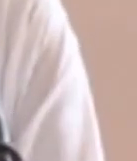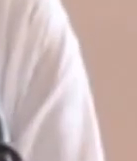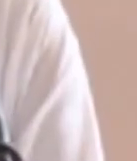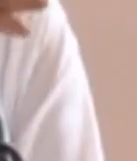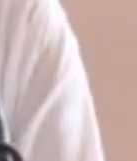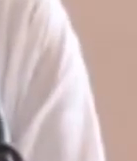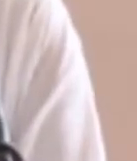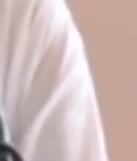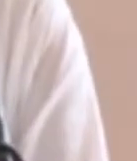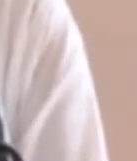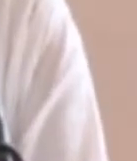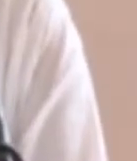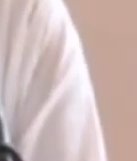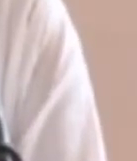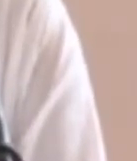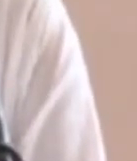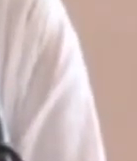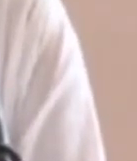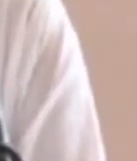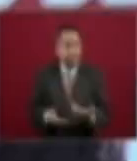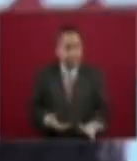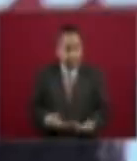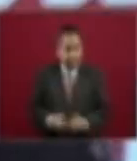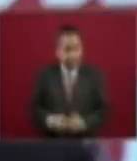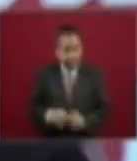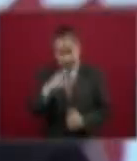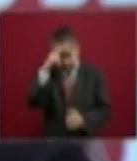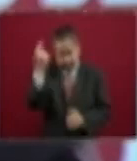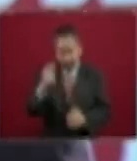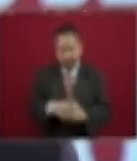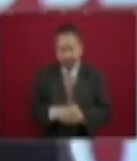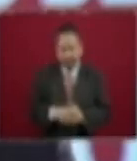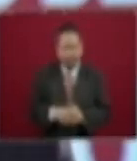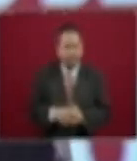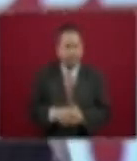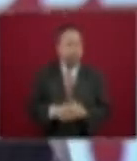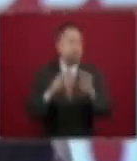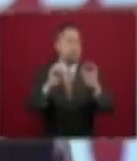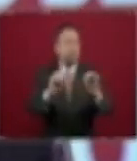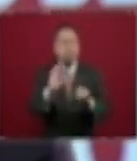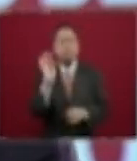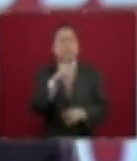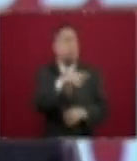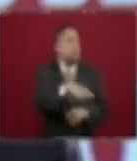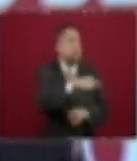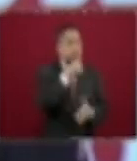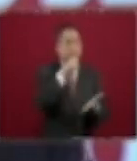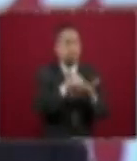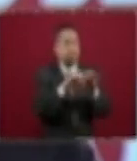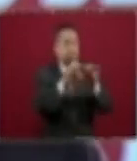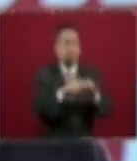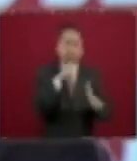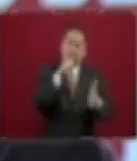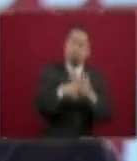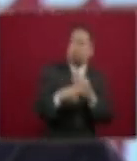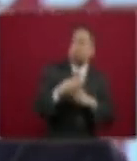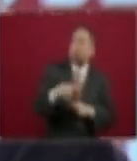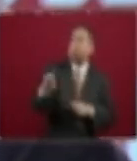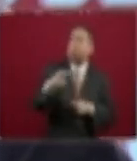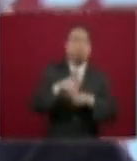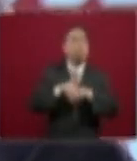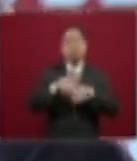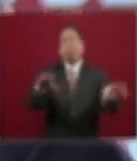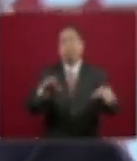exacto como entonces voy a preguntar me voy a preguntar si dirá que son datos falsos calculados por tecnócratas